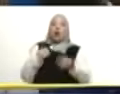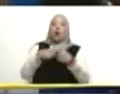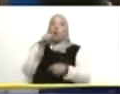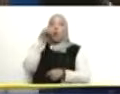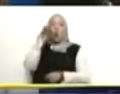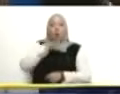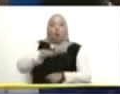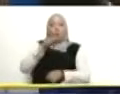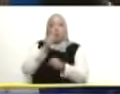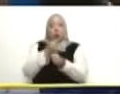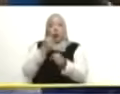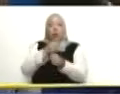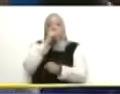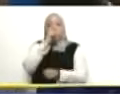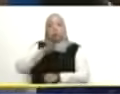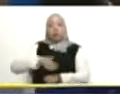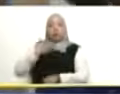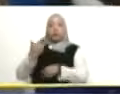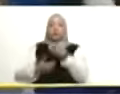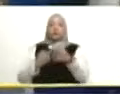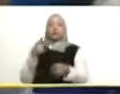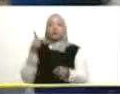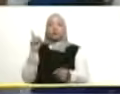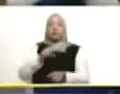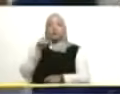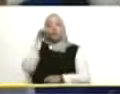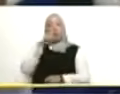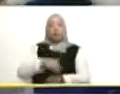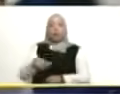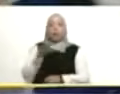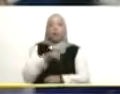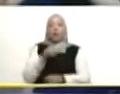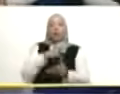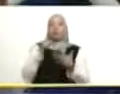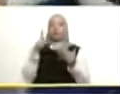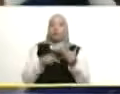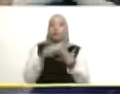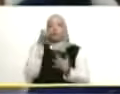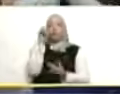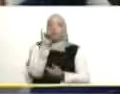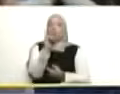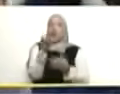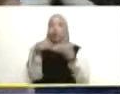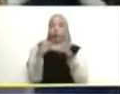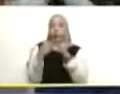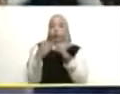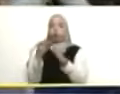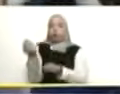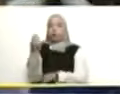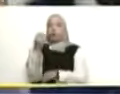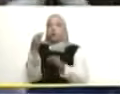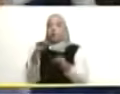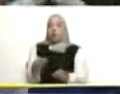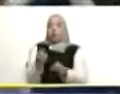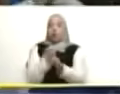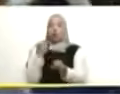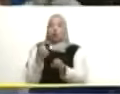que ustedes puedan tener acceso a las cosas que necesitan. El programa Lucas, nace Lucas.